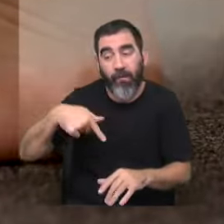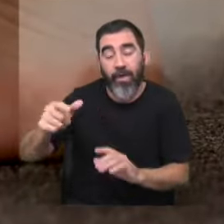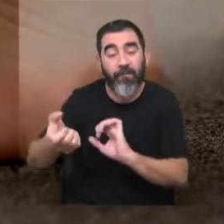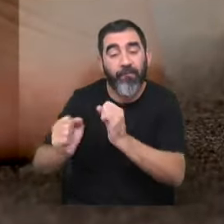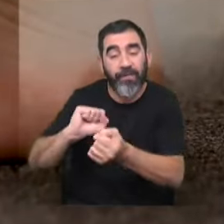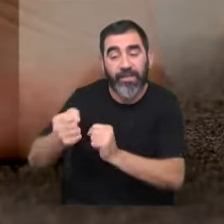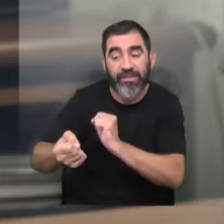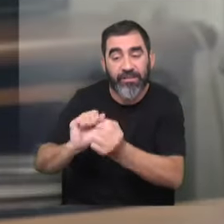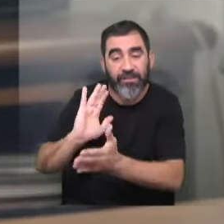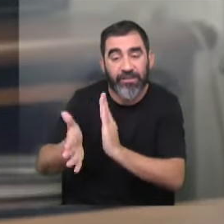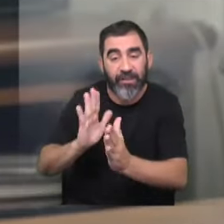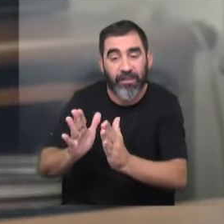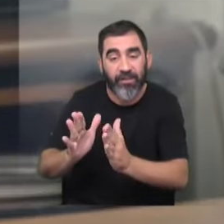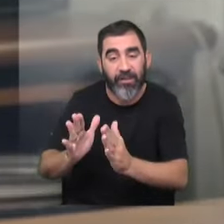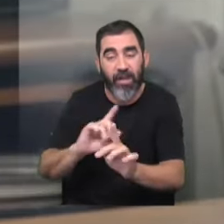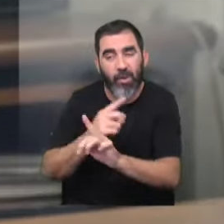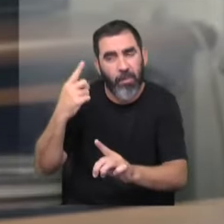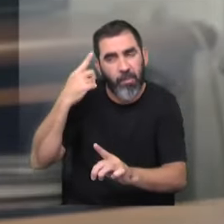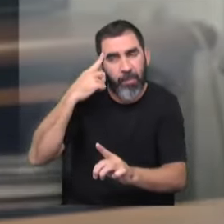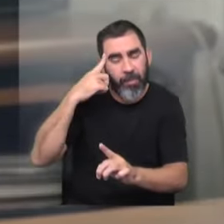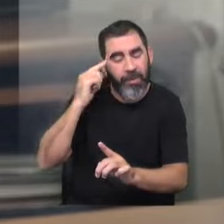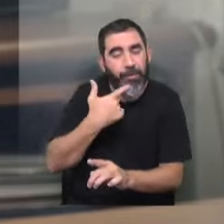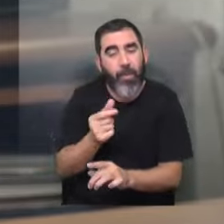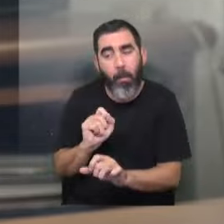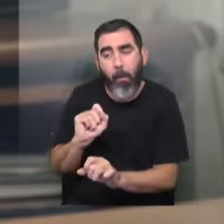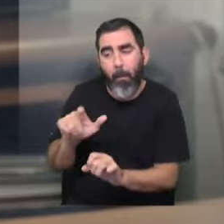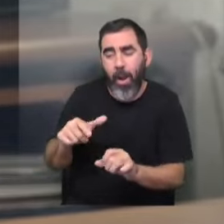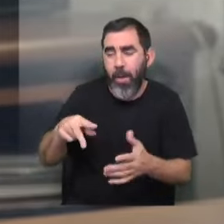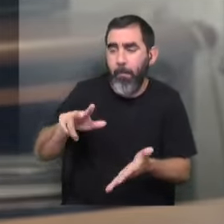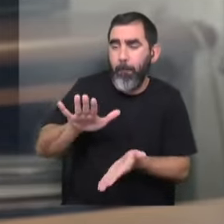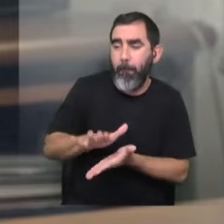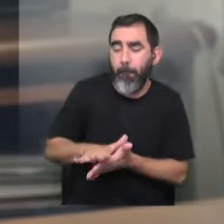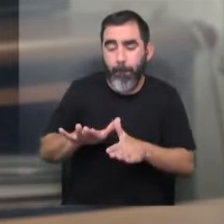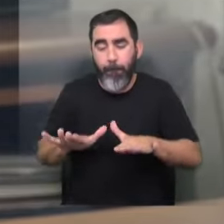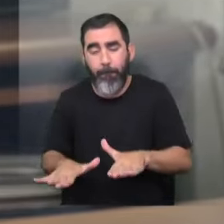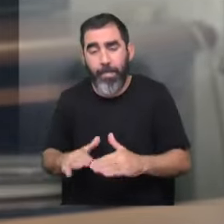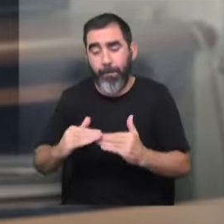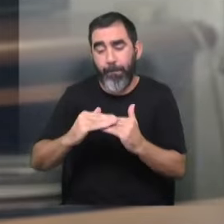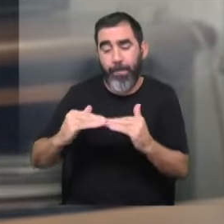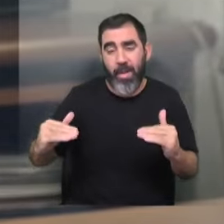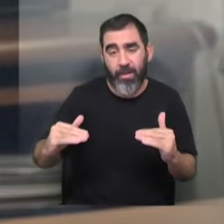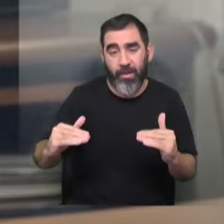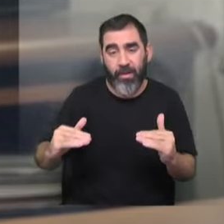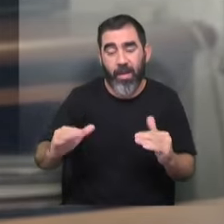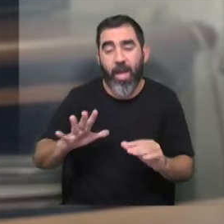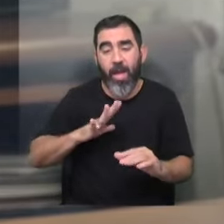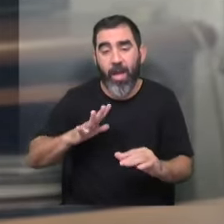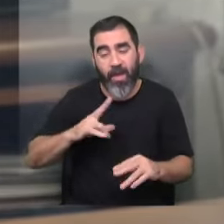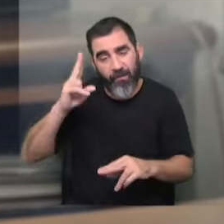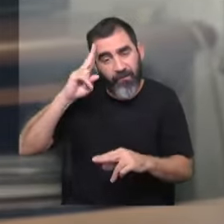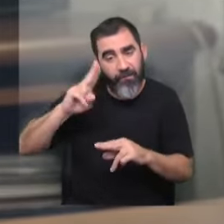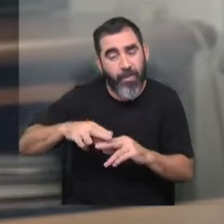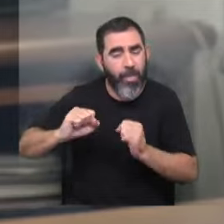fisiatra. Hay que desmitificar un poco que la mal posición de los pies en el pie plano simple nos va a generar patología